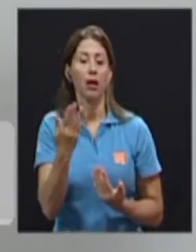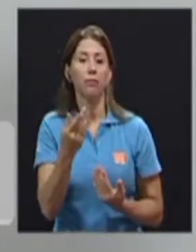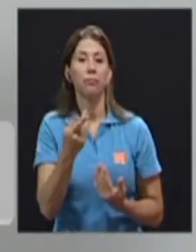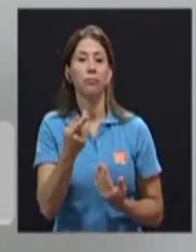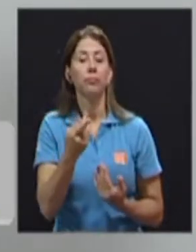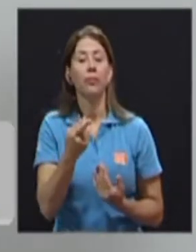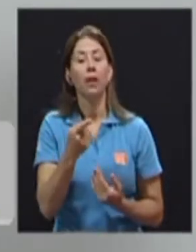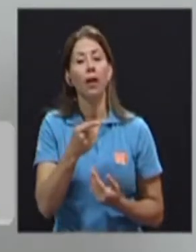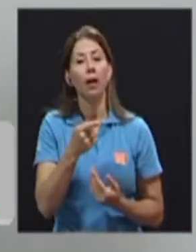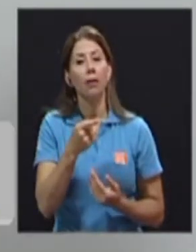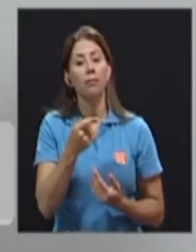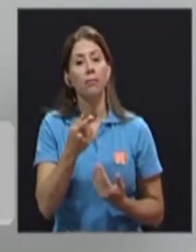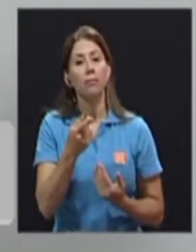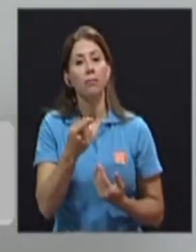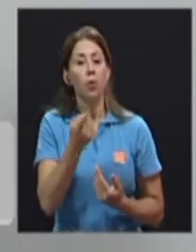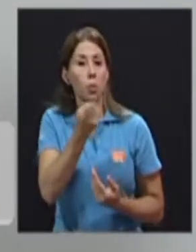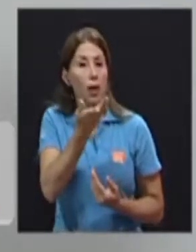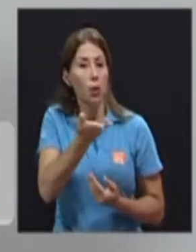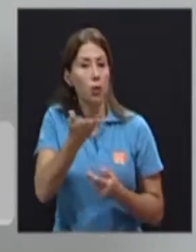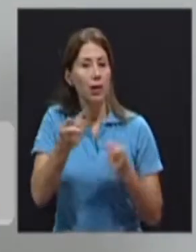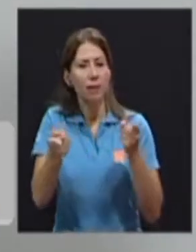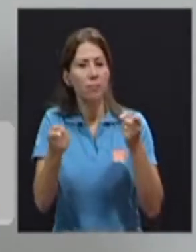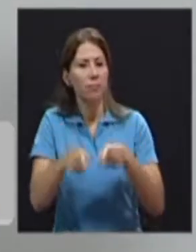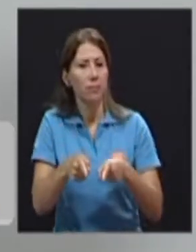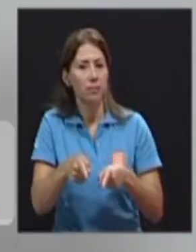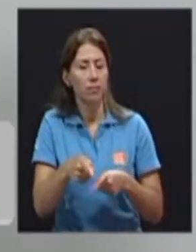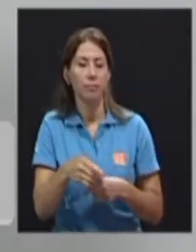y claridad, en